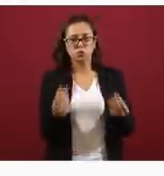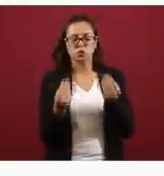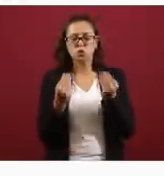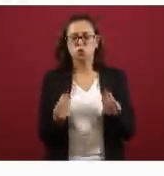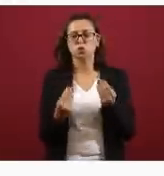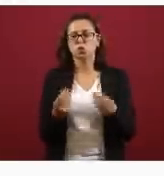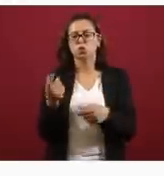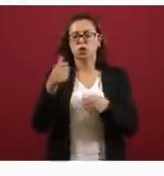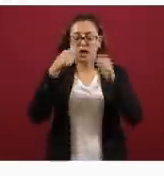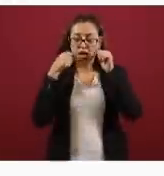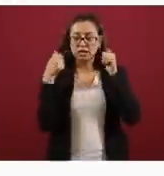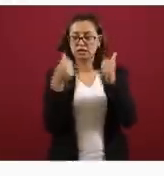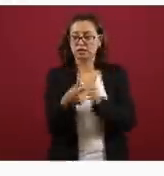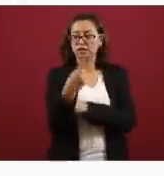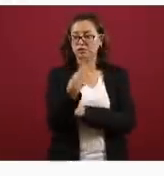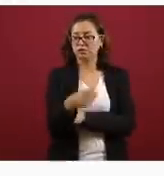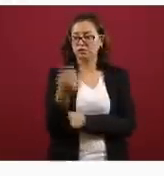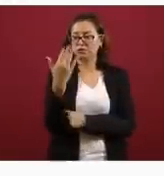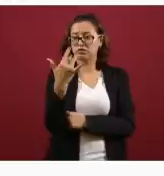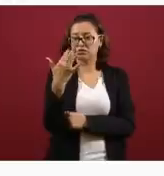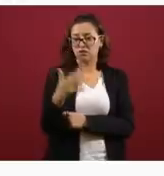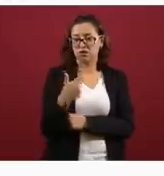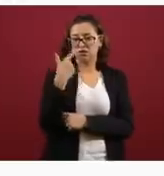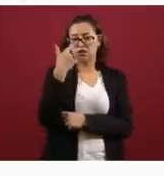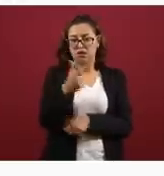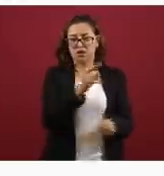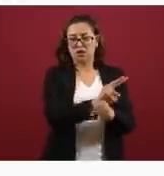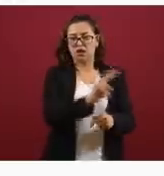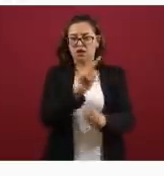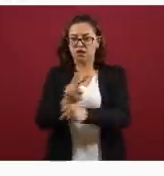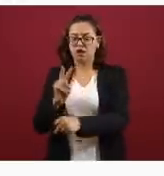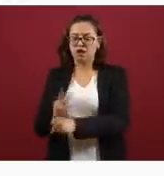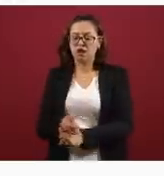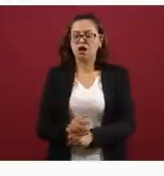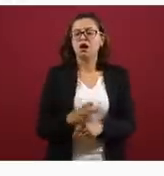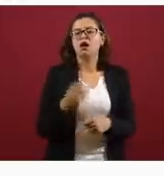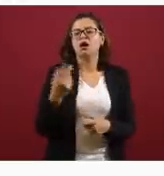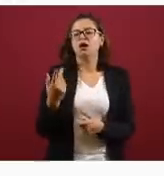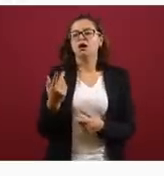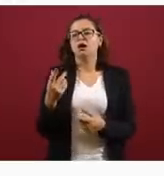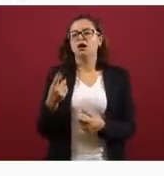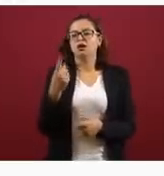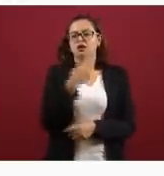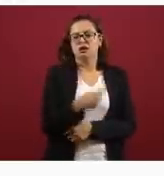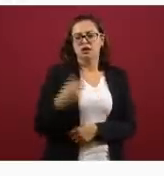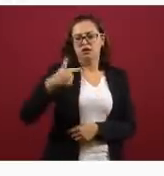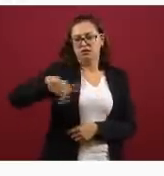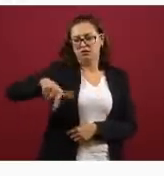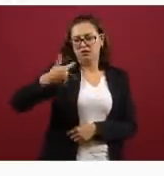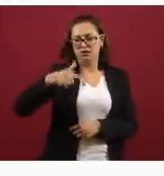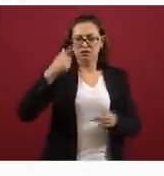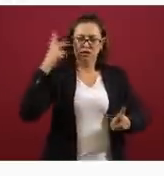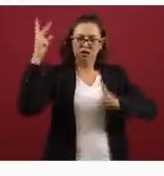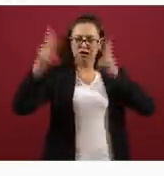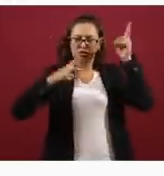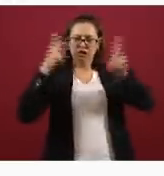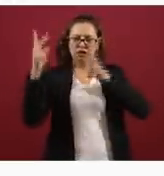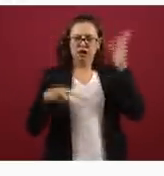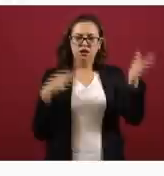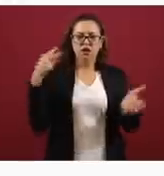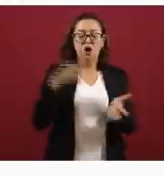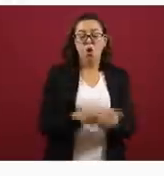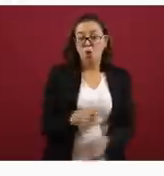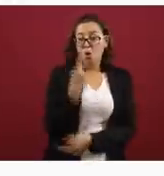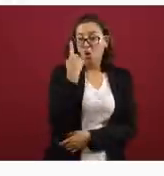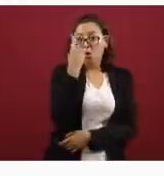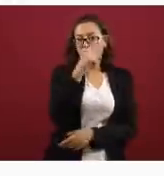157 denuncias con 112 verificaciones y visitas. Una sola gasolinera